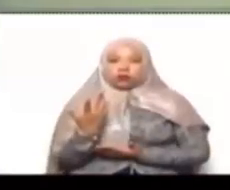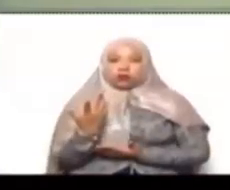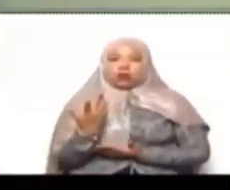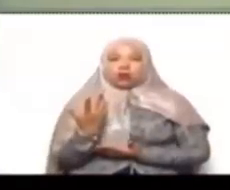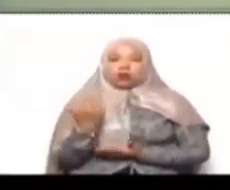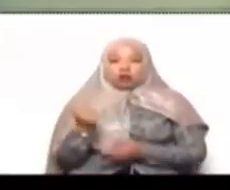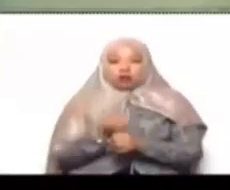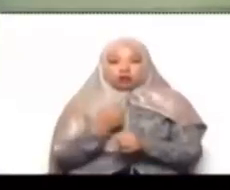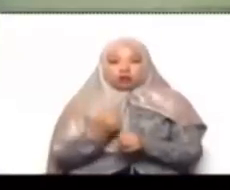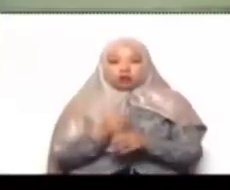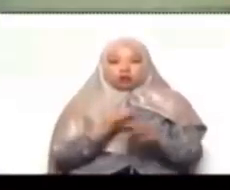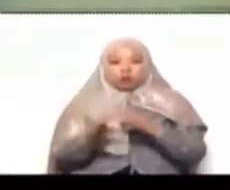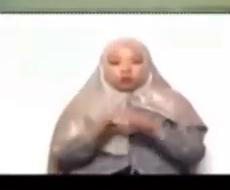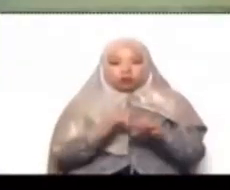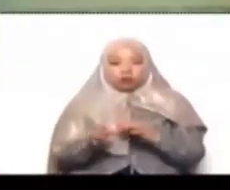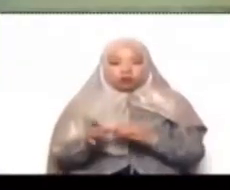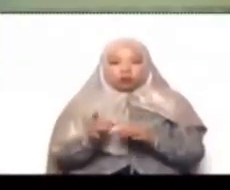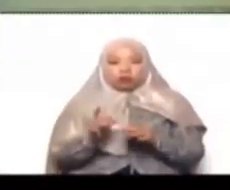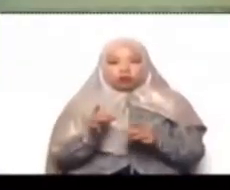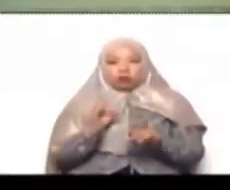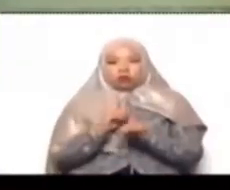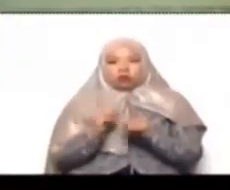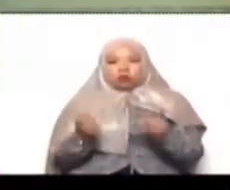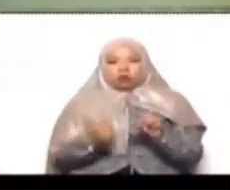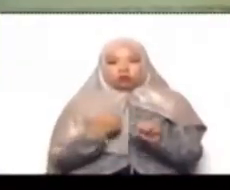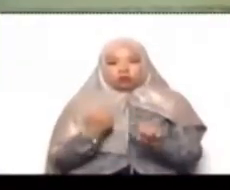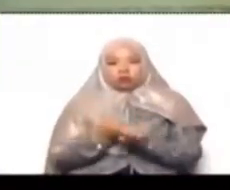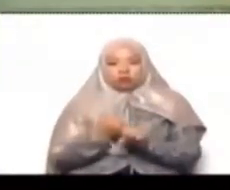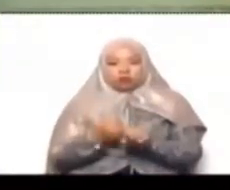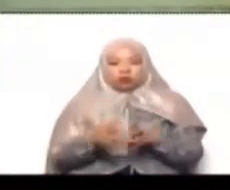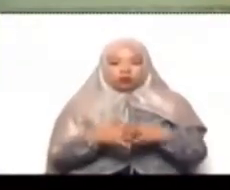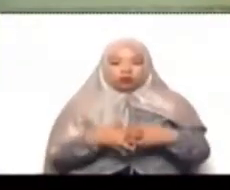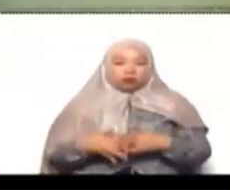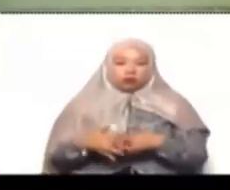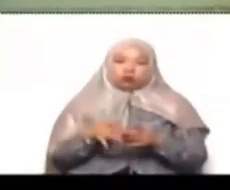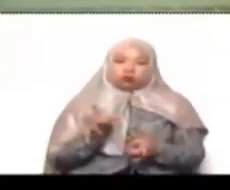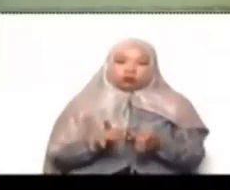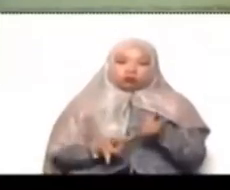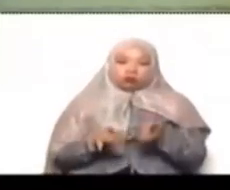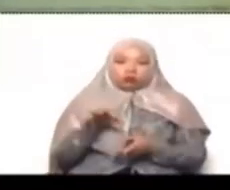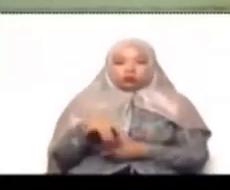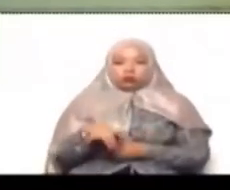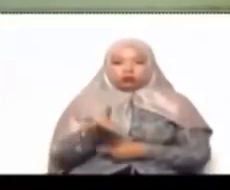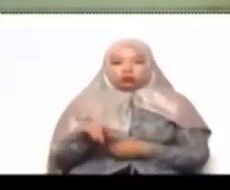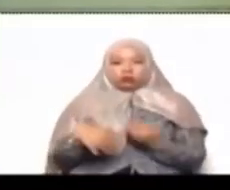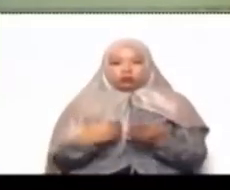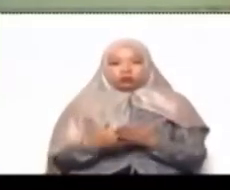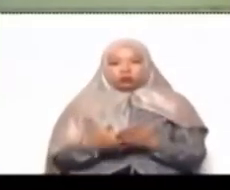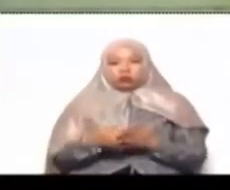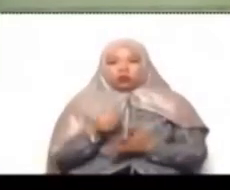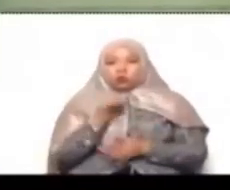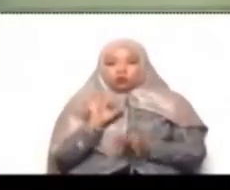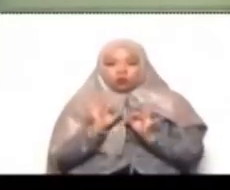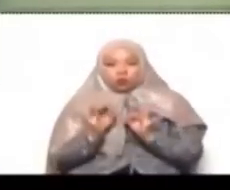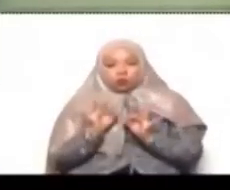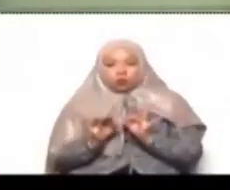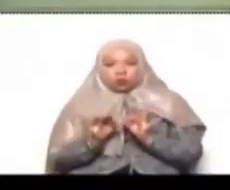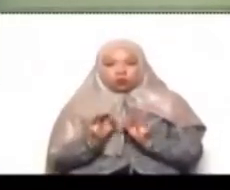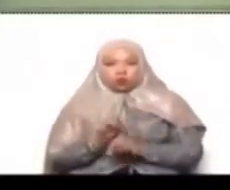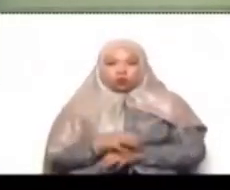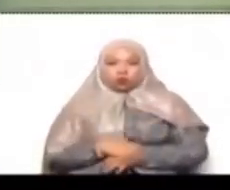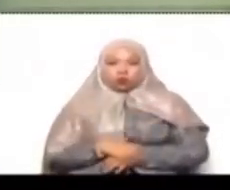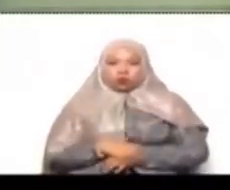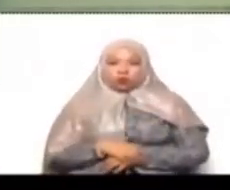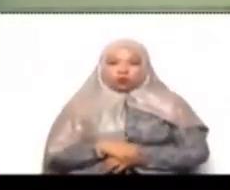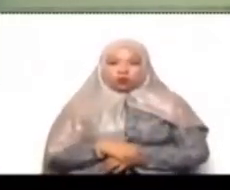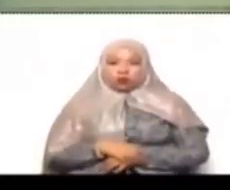alimenta el comunicado del Departamento de Estado de los Estados Unidos, porque algunas veces pareciese, y es mi interpretación, mi humilde interpretación,